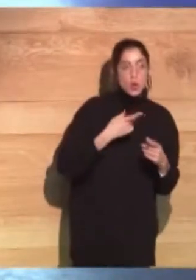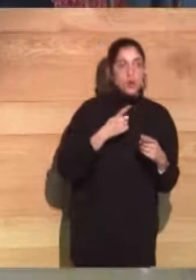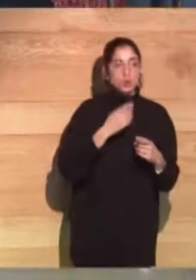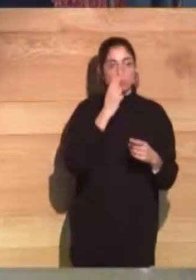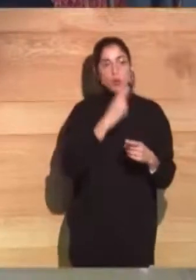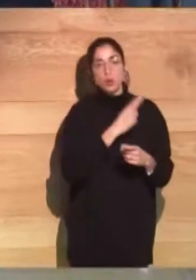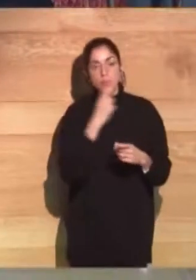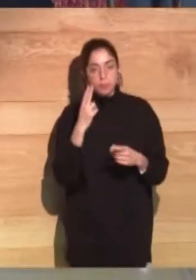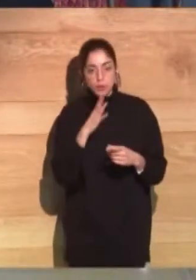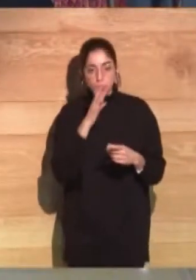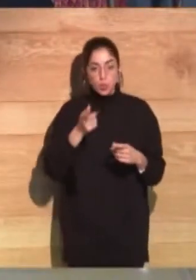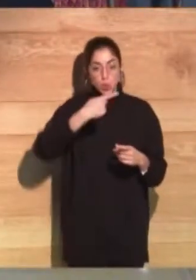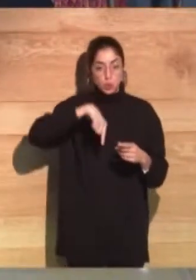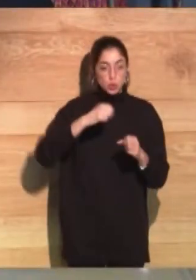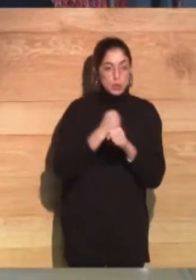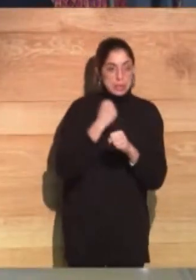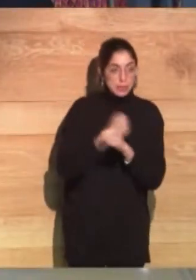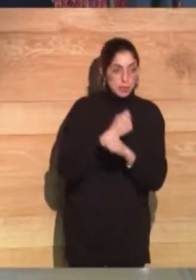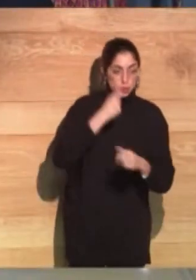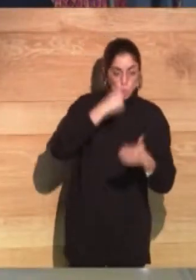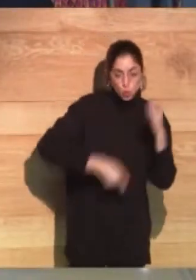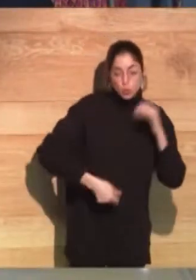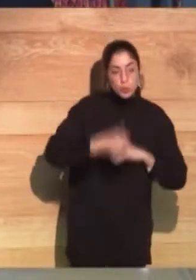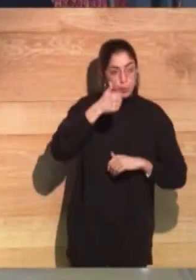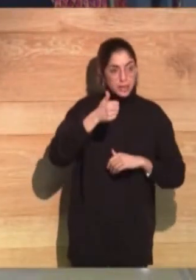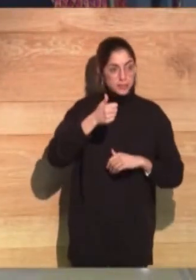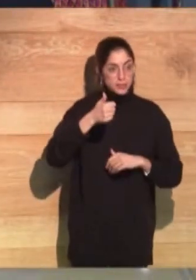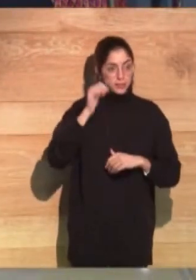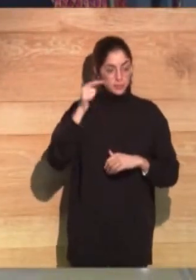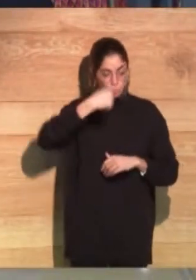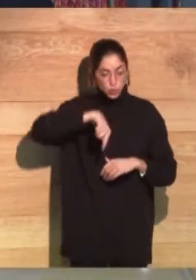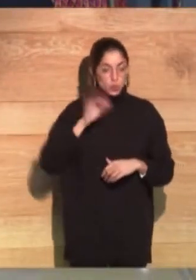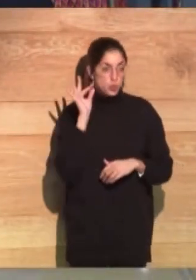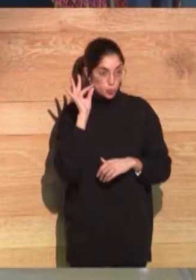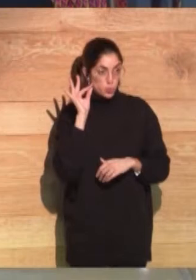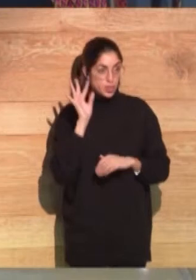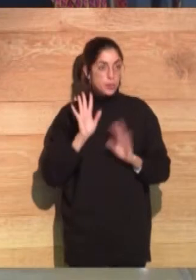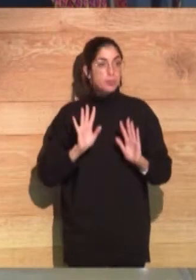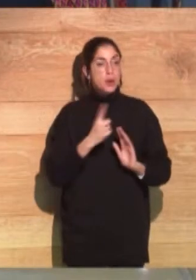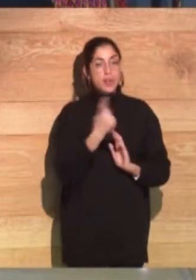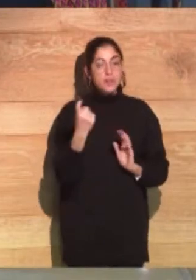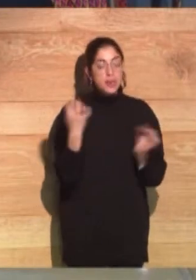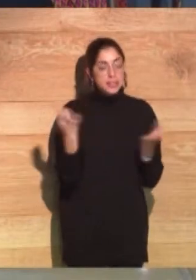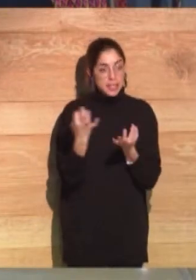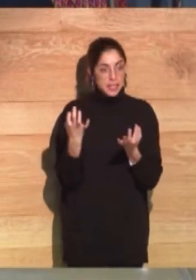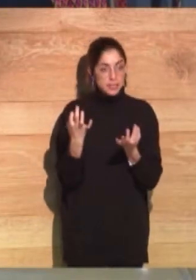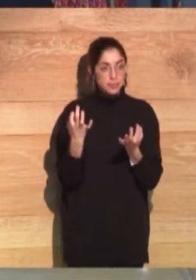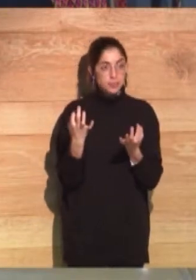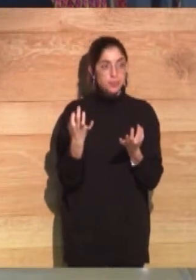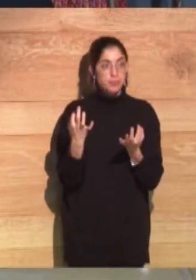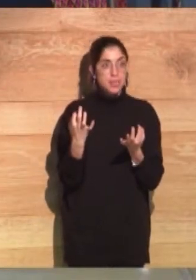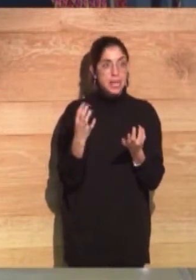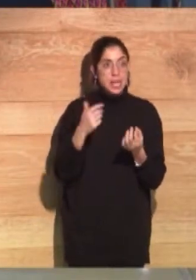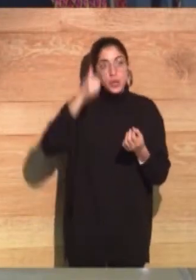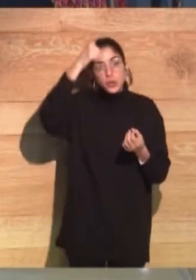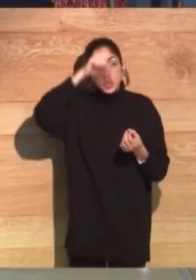duro que los hombres, ¿no? Nosotras. Pero necesitamos que los hombres reconozcan